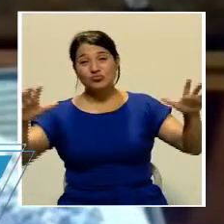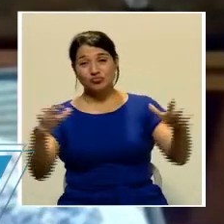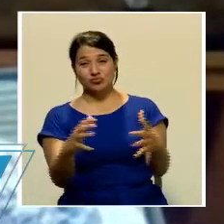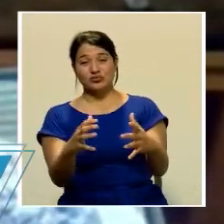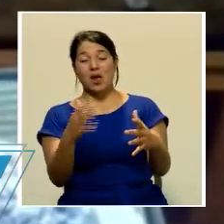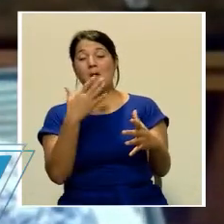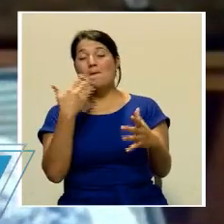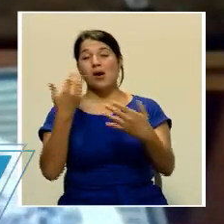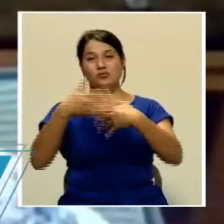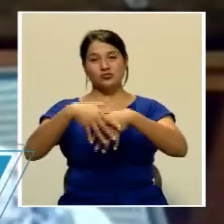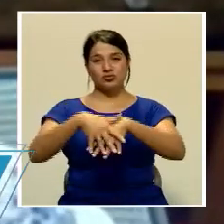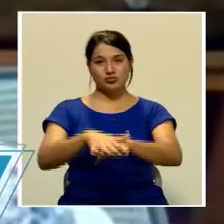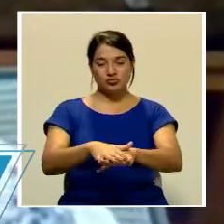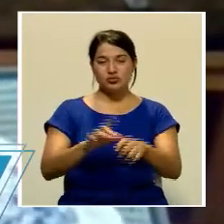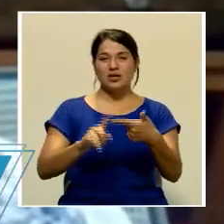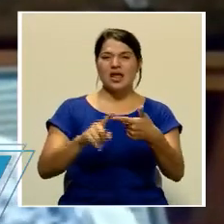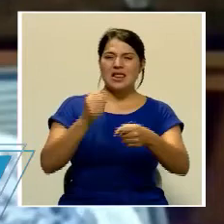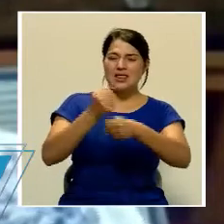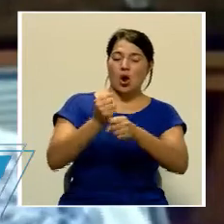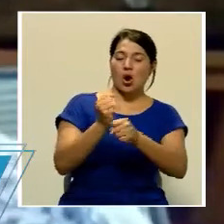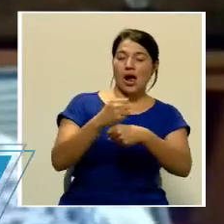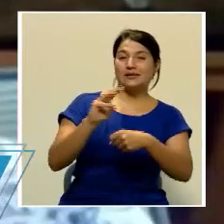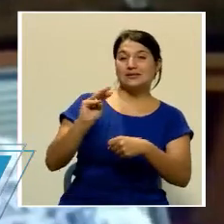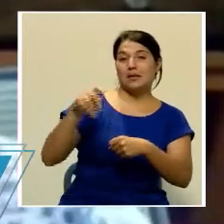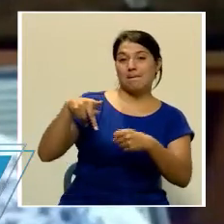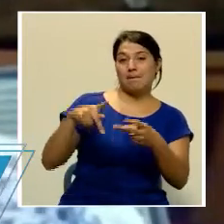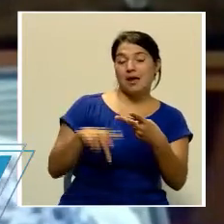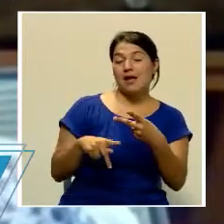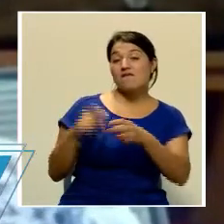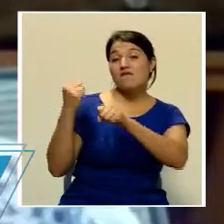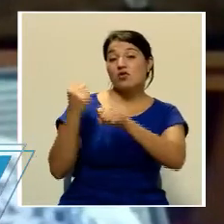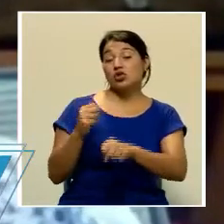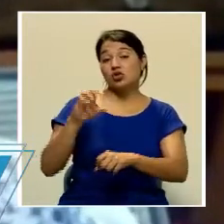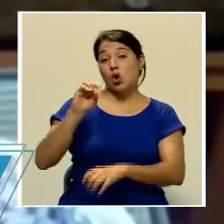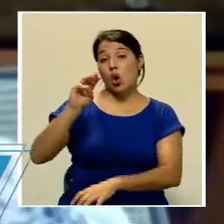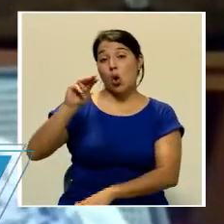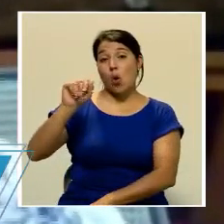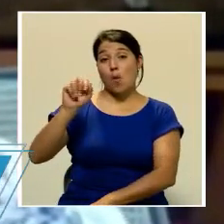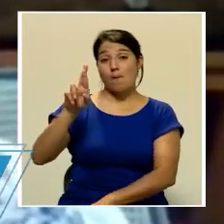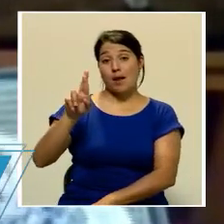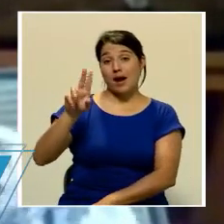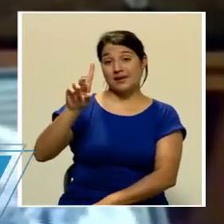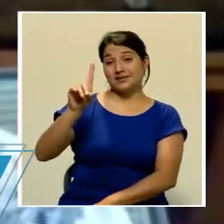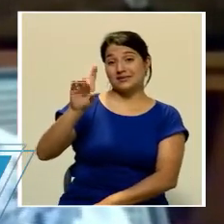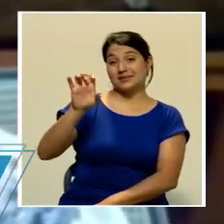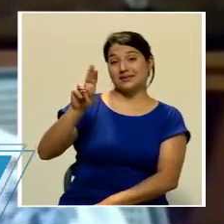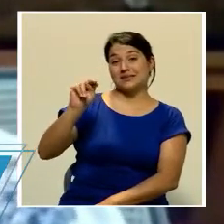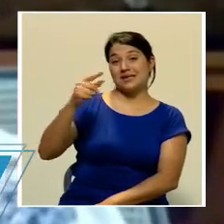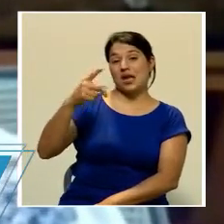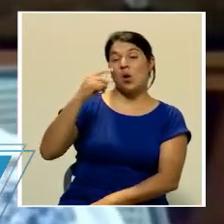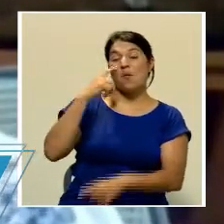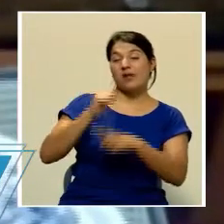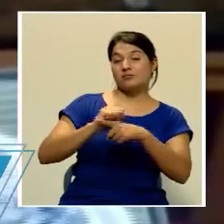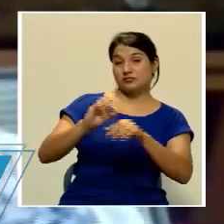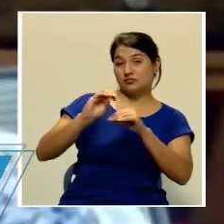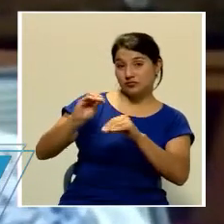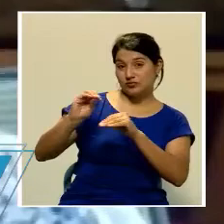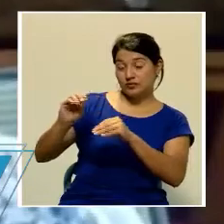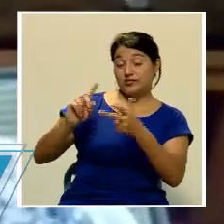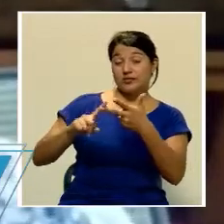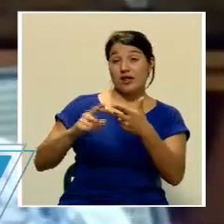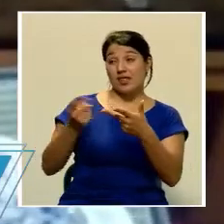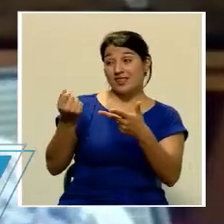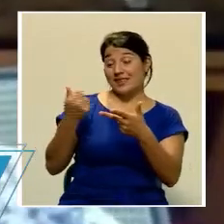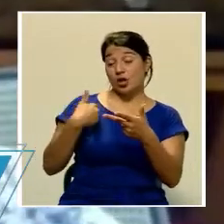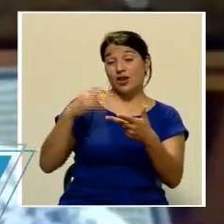MEP, las posibilidades que ofrece la Fundación Omar Dengo para la capacitación, los recursos de Fonatel. O